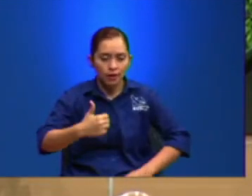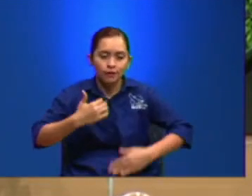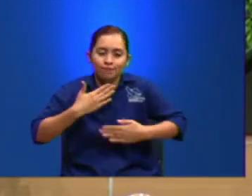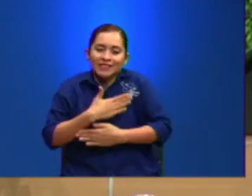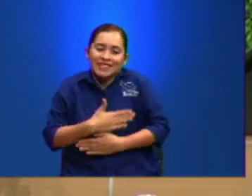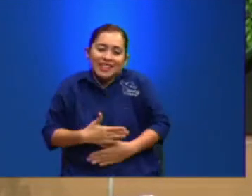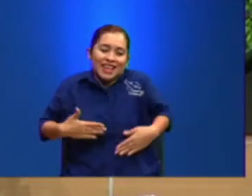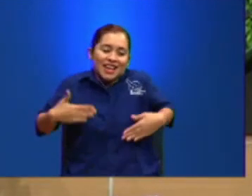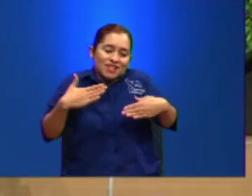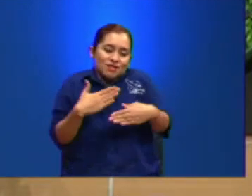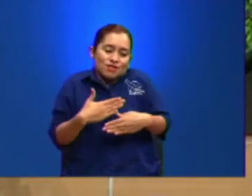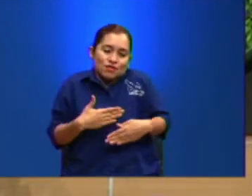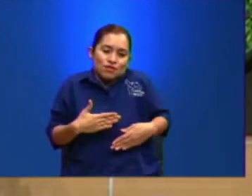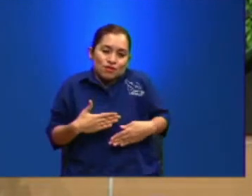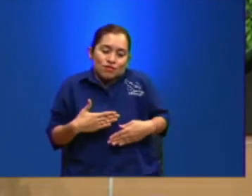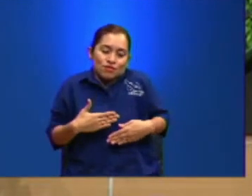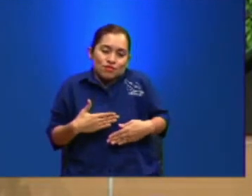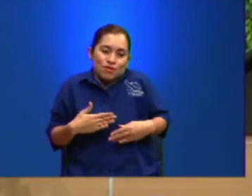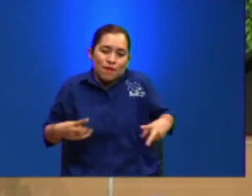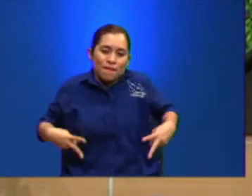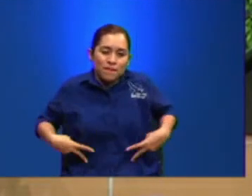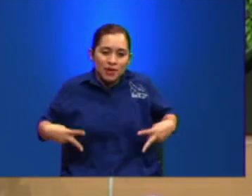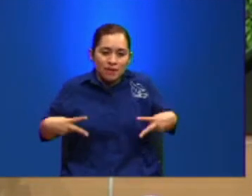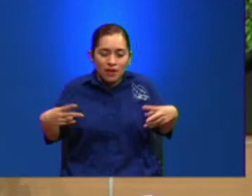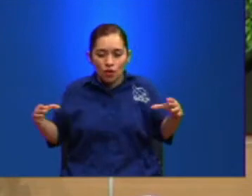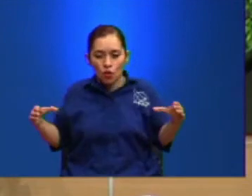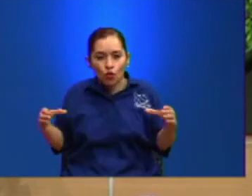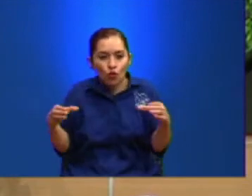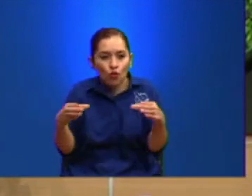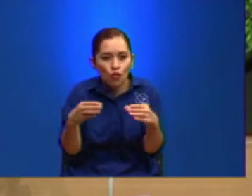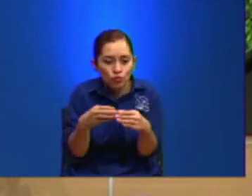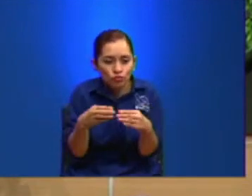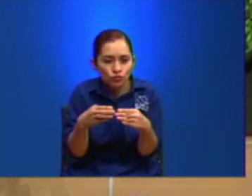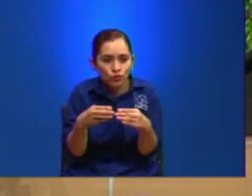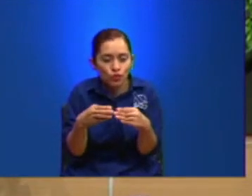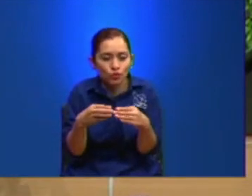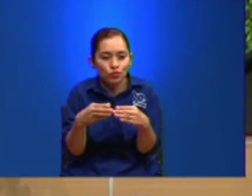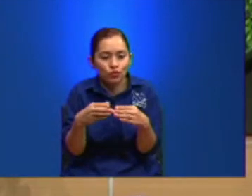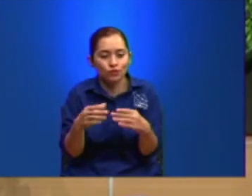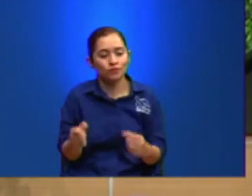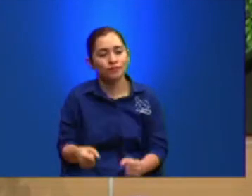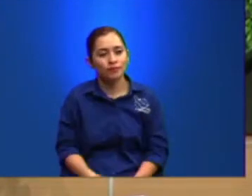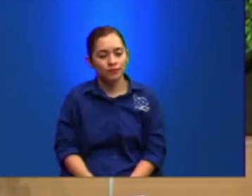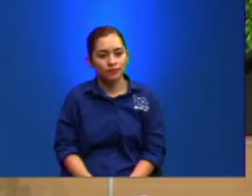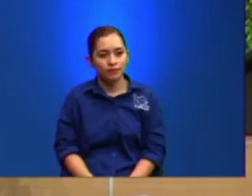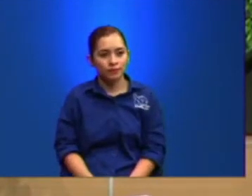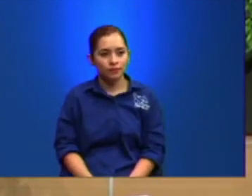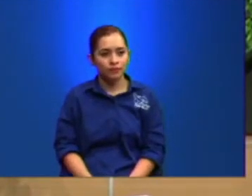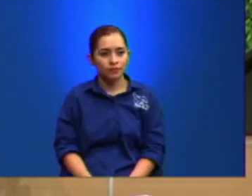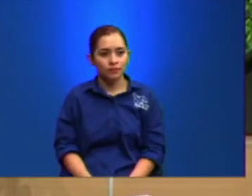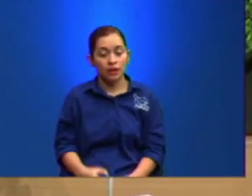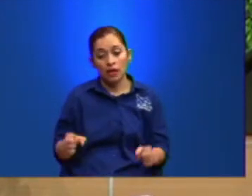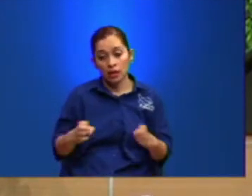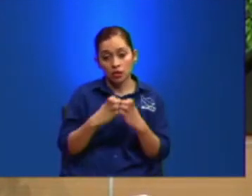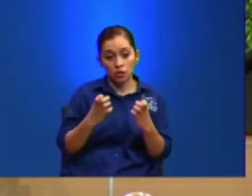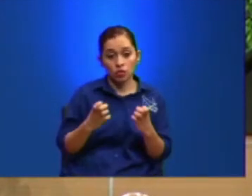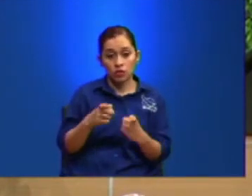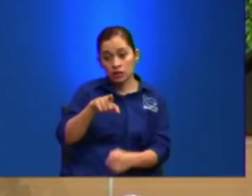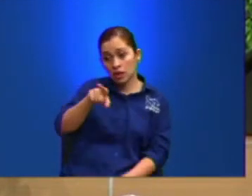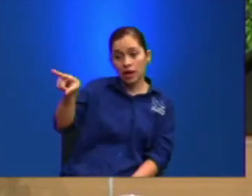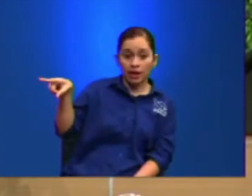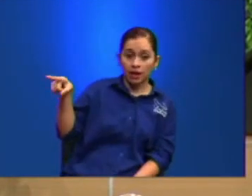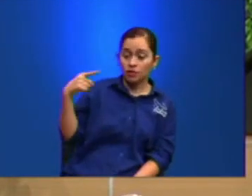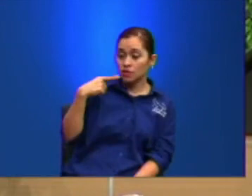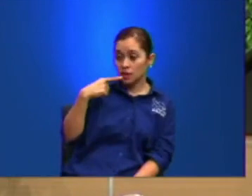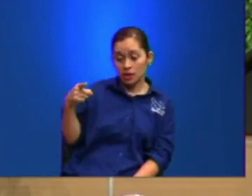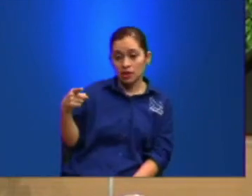armonía eso es congregarse no eso es congregarse pues aquellos tienen el tranquilo